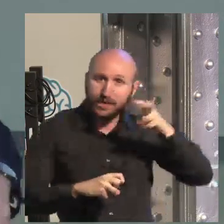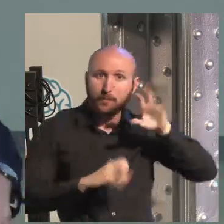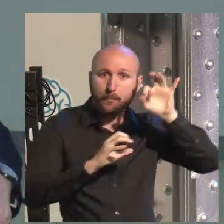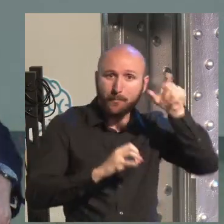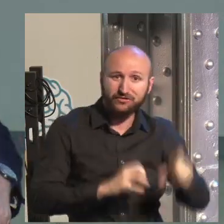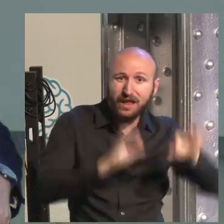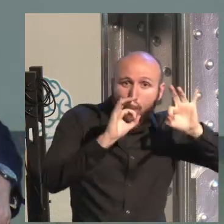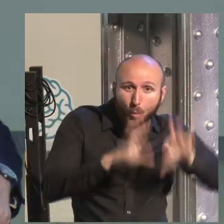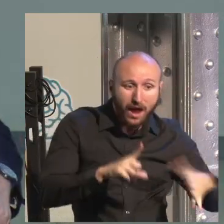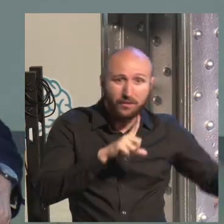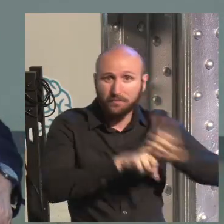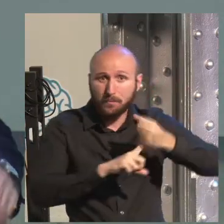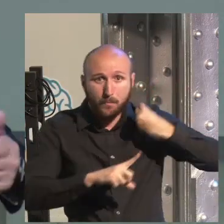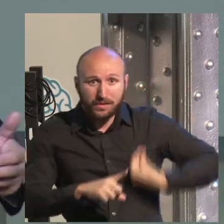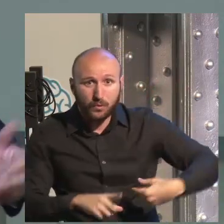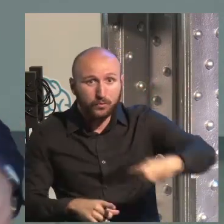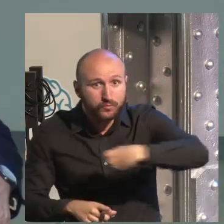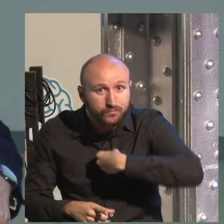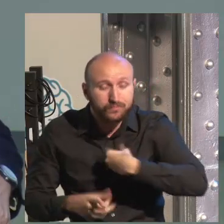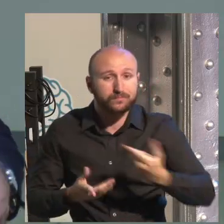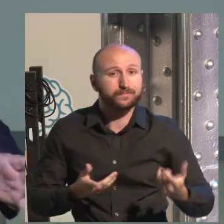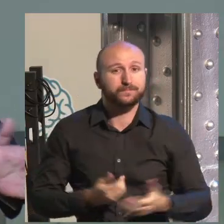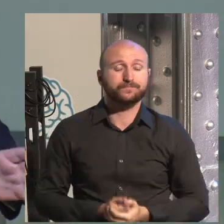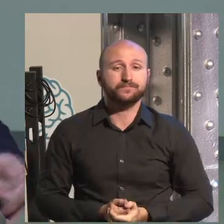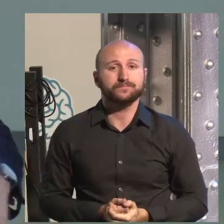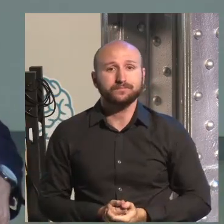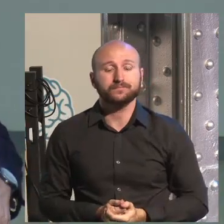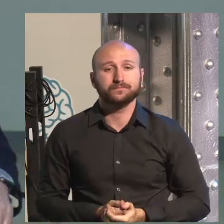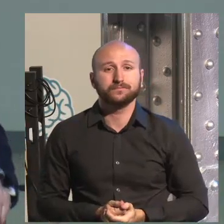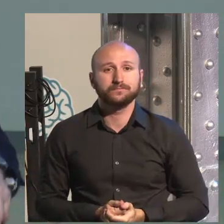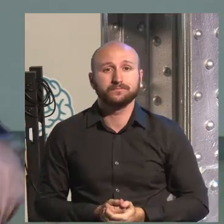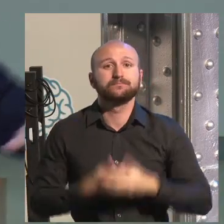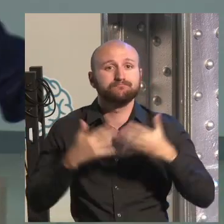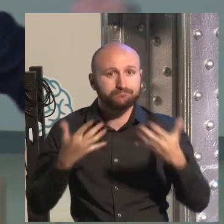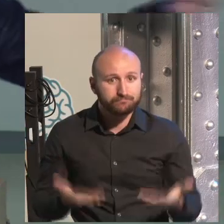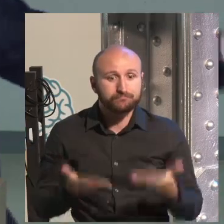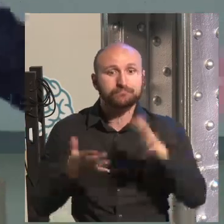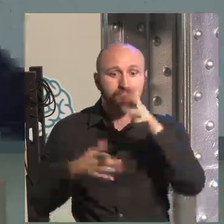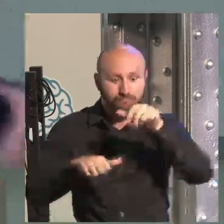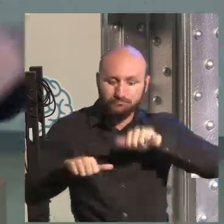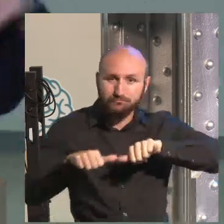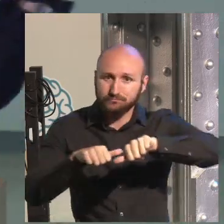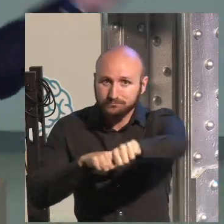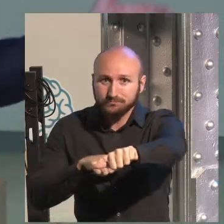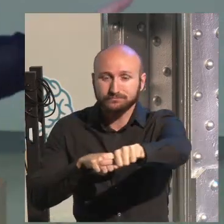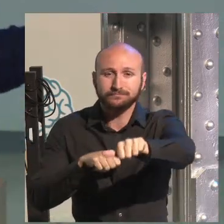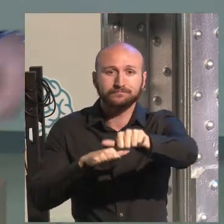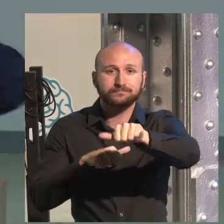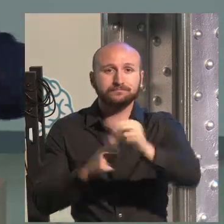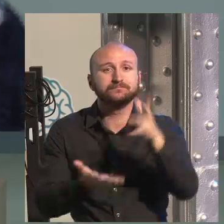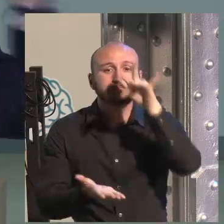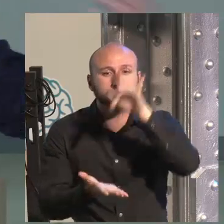desarrollando, intentando poner por escrito, de la selección natural. Así que a partir de ese momento